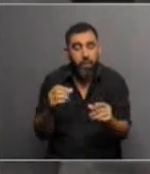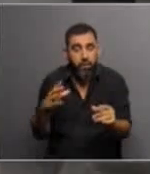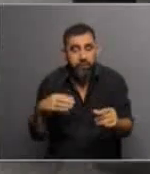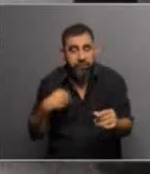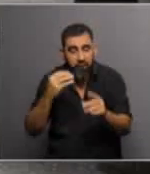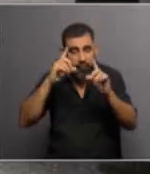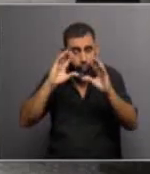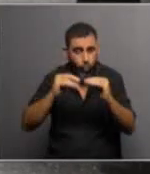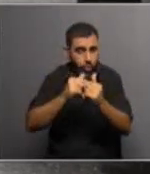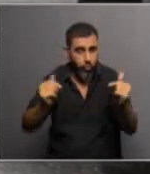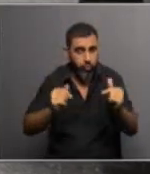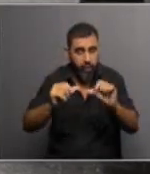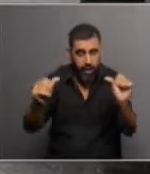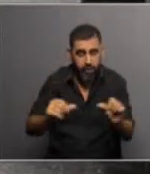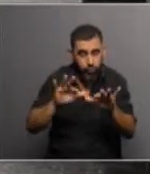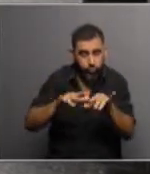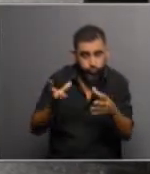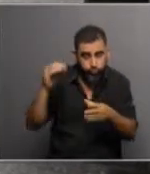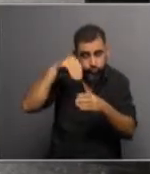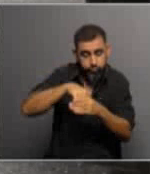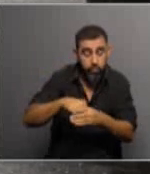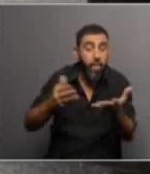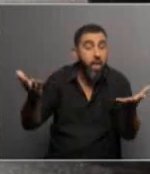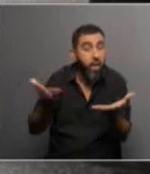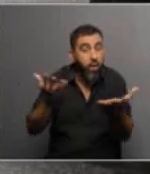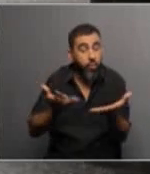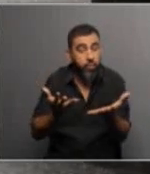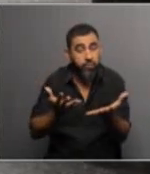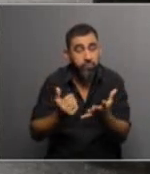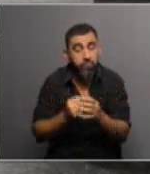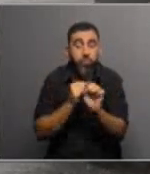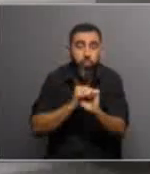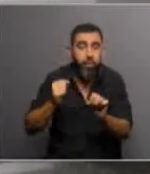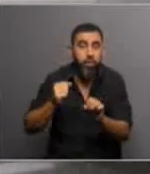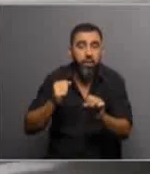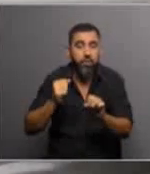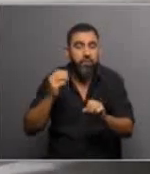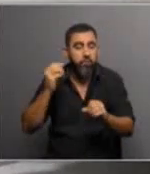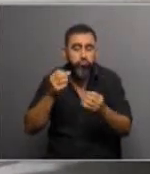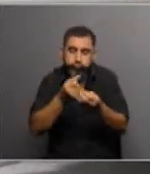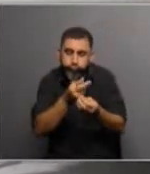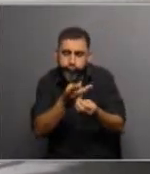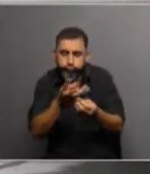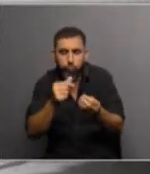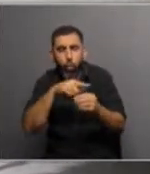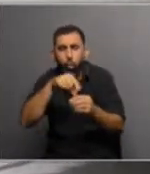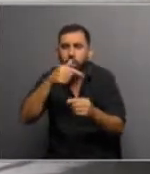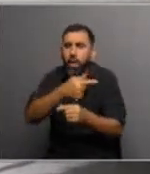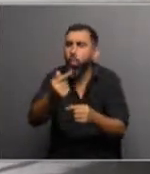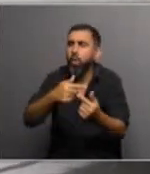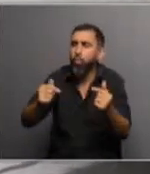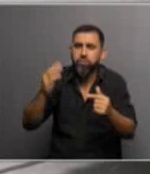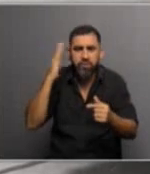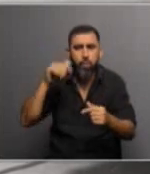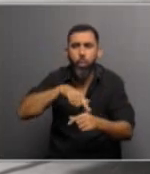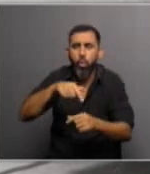todo este material digitalizar todo el material y ahora estamos en plan d inventariar digamos y poder ubicar dónde es que está cada cosa para poder